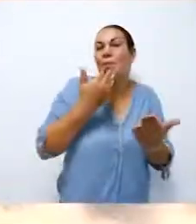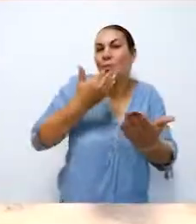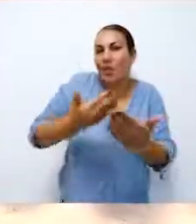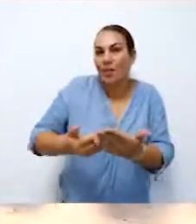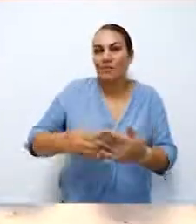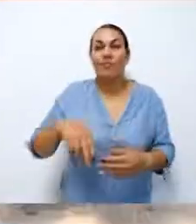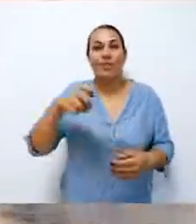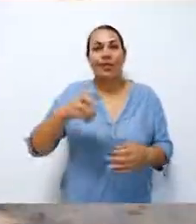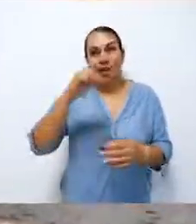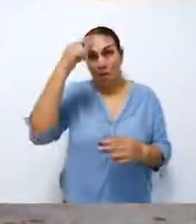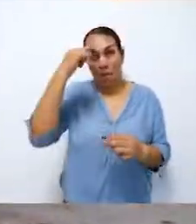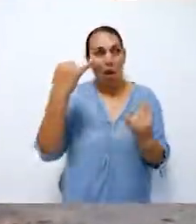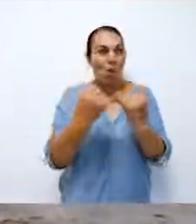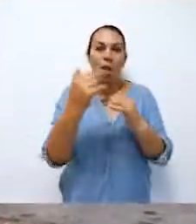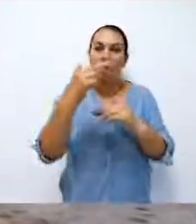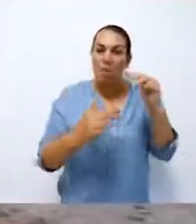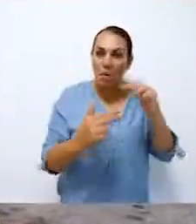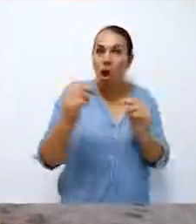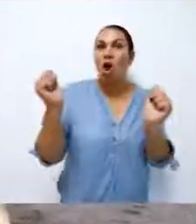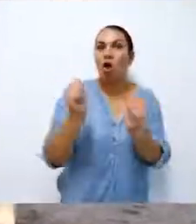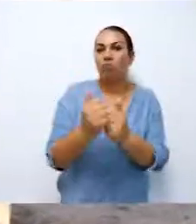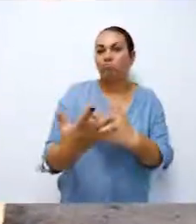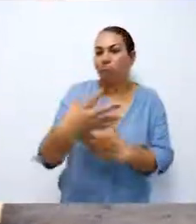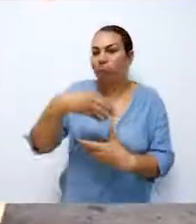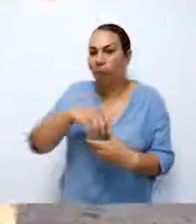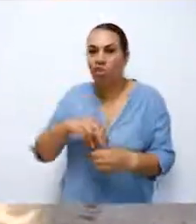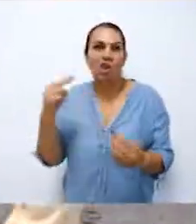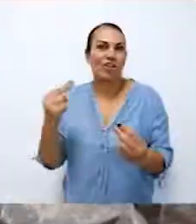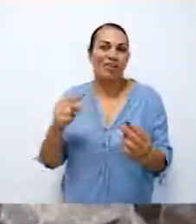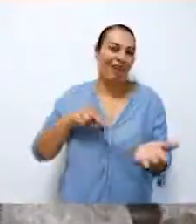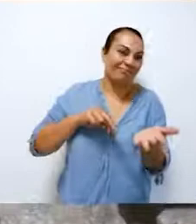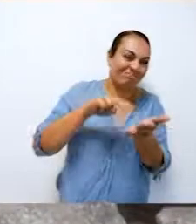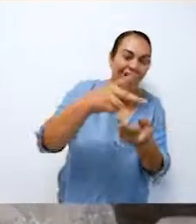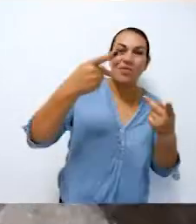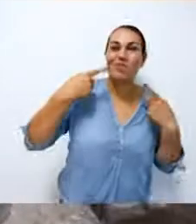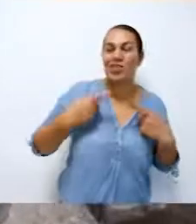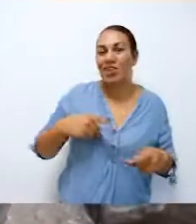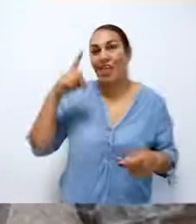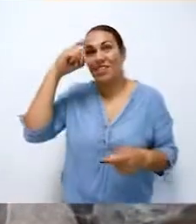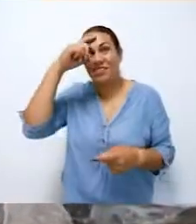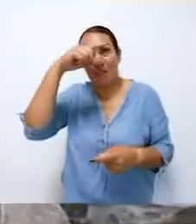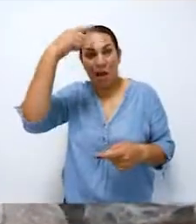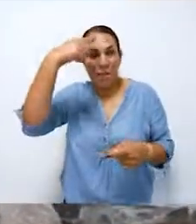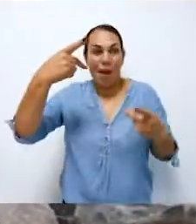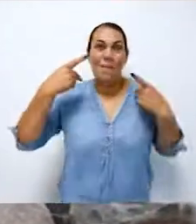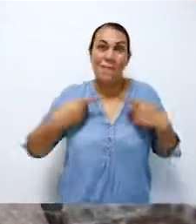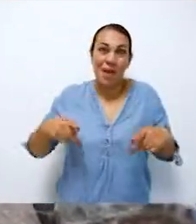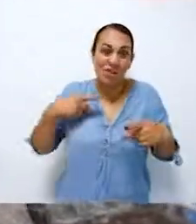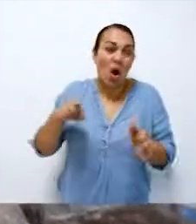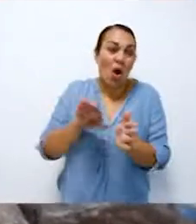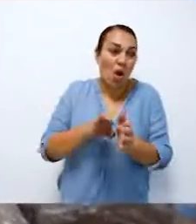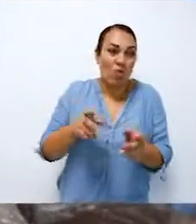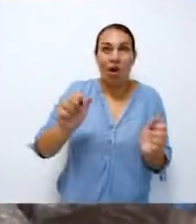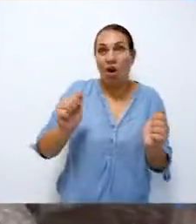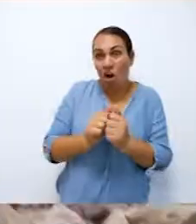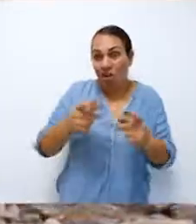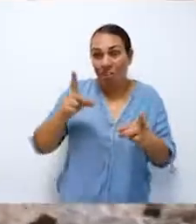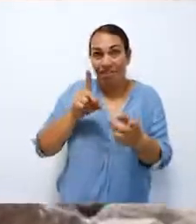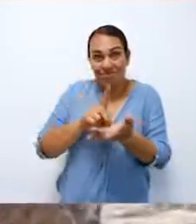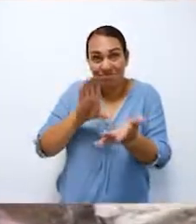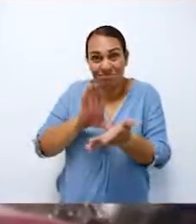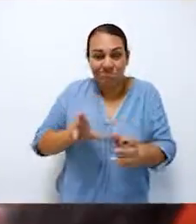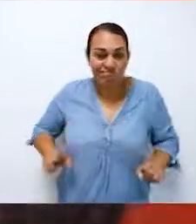que estará a nivel será incluyente ya nobre escalones que tengan que ser obstáculos para las personas con